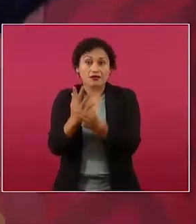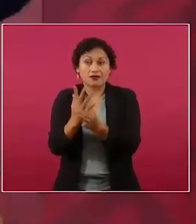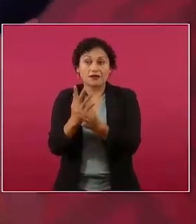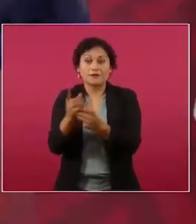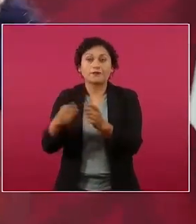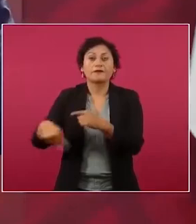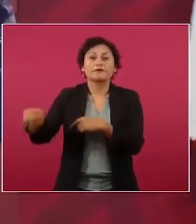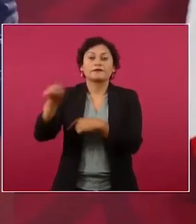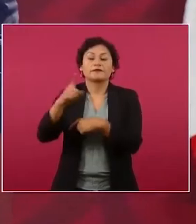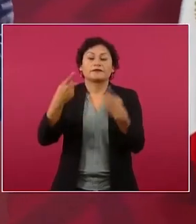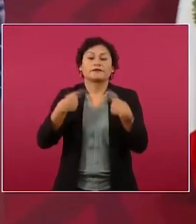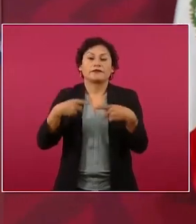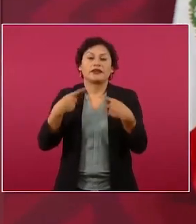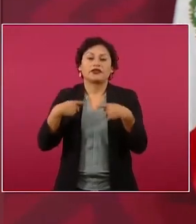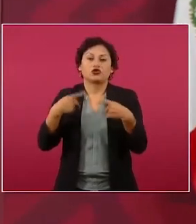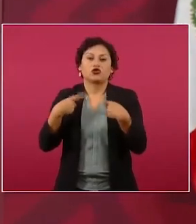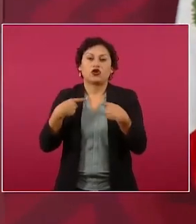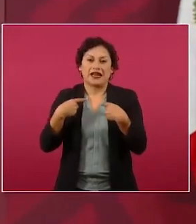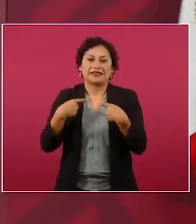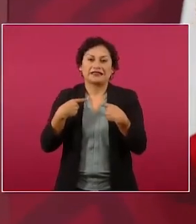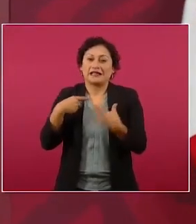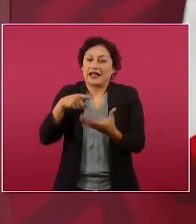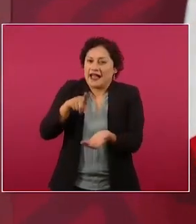cercanas, aquí la fuente de aquí, del palacio,